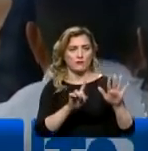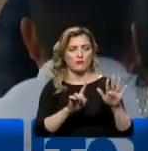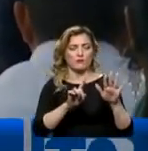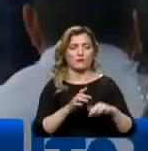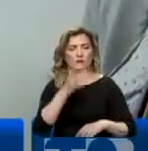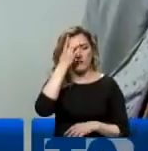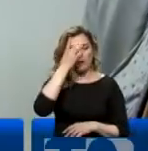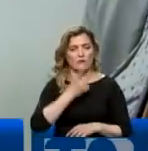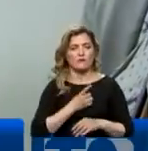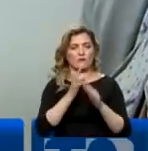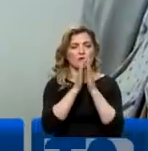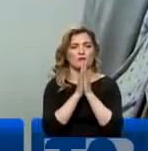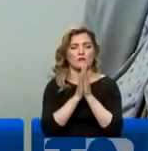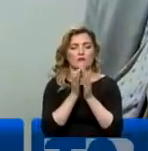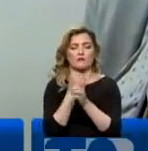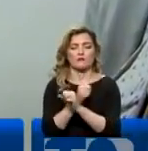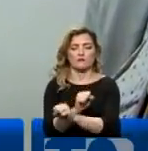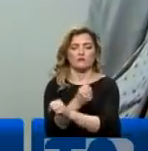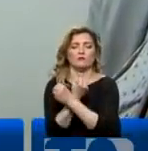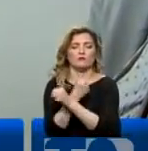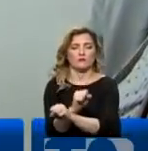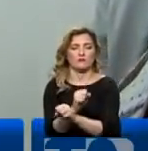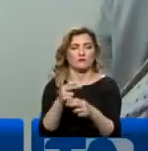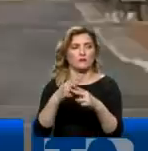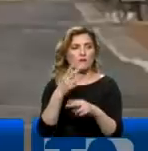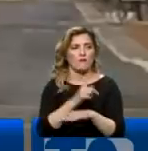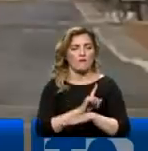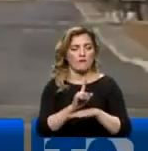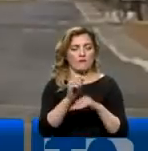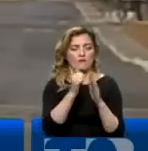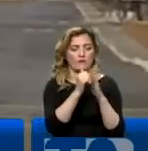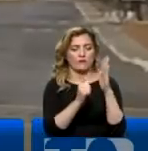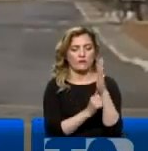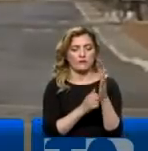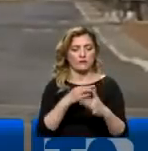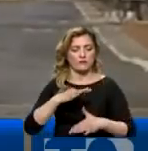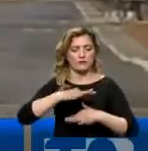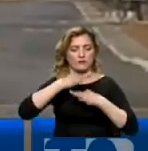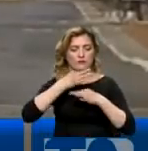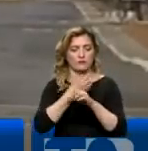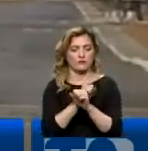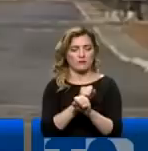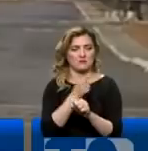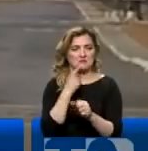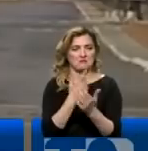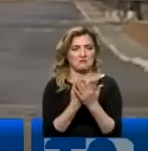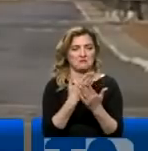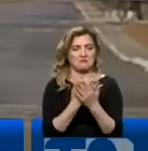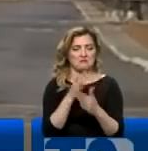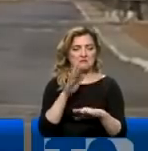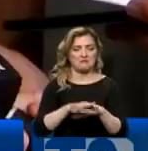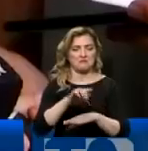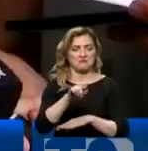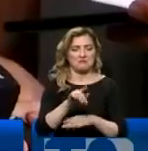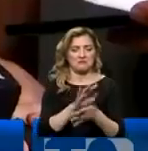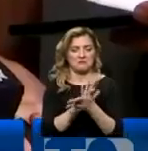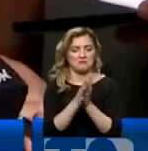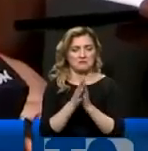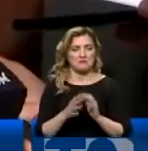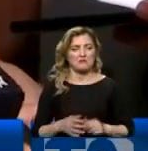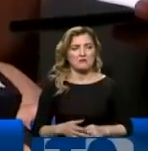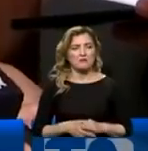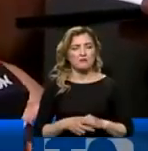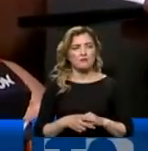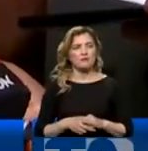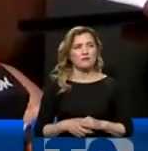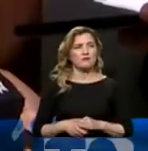organizada decidieron solicitar la apelación. La defensa del exdirector de Aviación Civil, Eduardo Larrea, considera que no hay pruebas para acusarlo. Y estos cargos